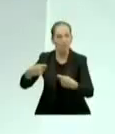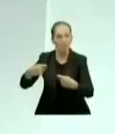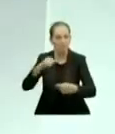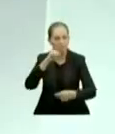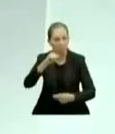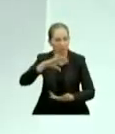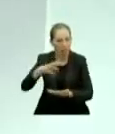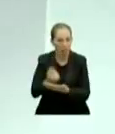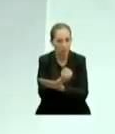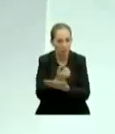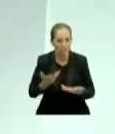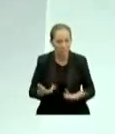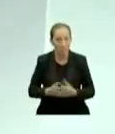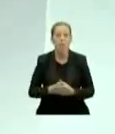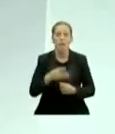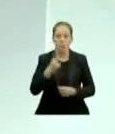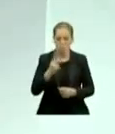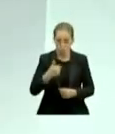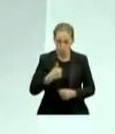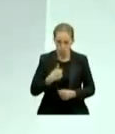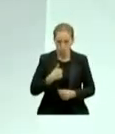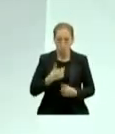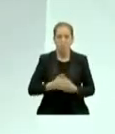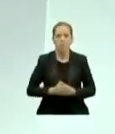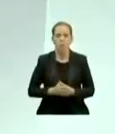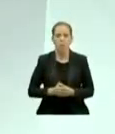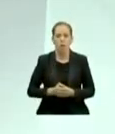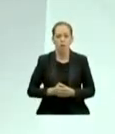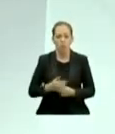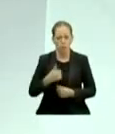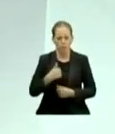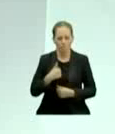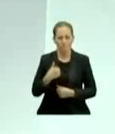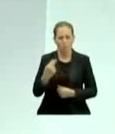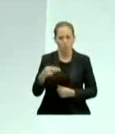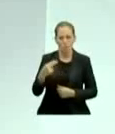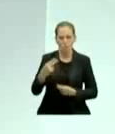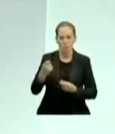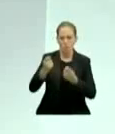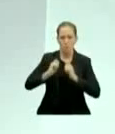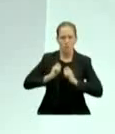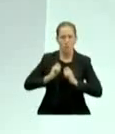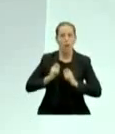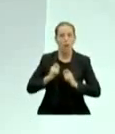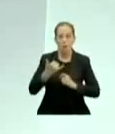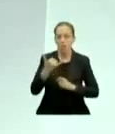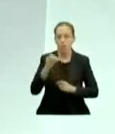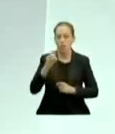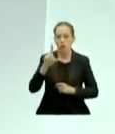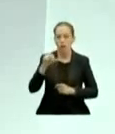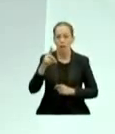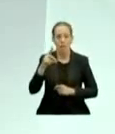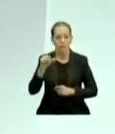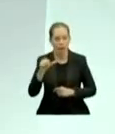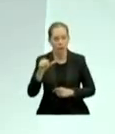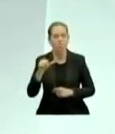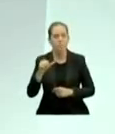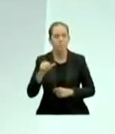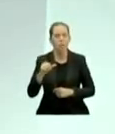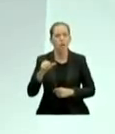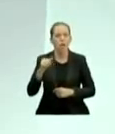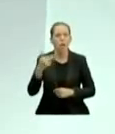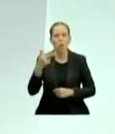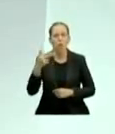esto. ¿Está ahí? Espérate, sí, que la veas a la chavita. Nada, Yolanda Who. Soy Yolanda Who Cantú, una mujer muy parecida a Doctor